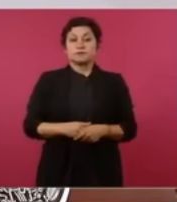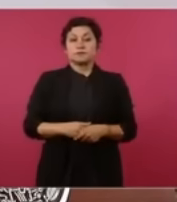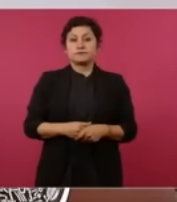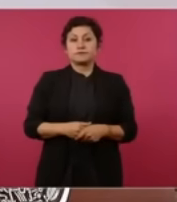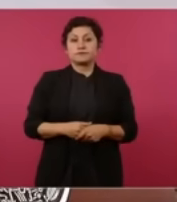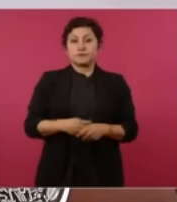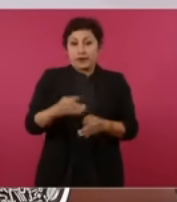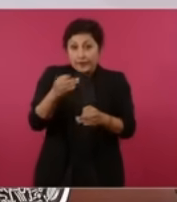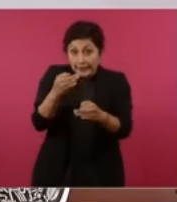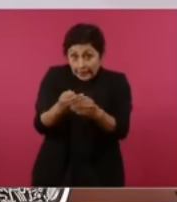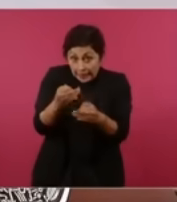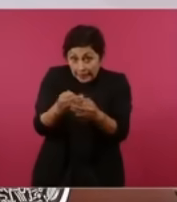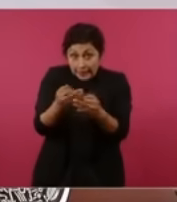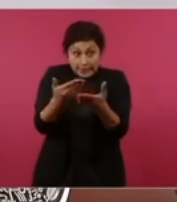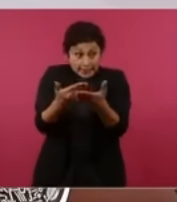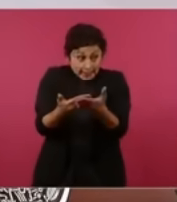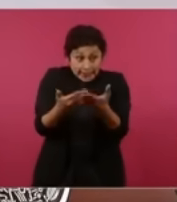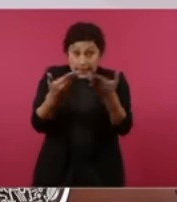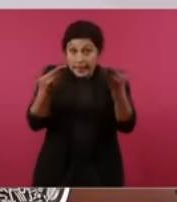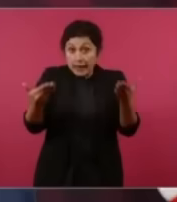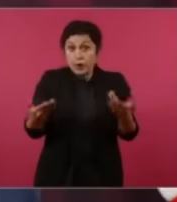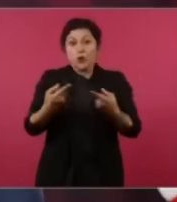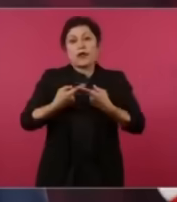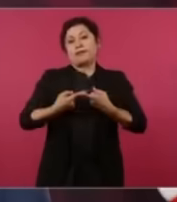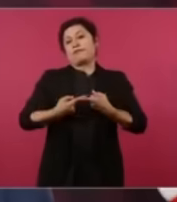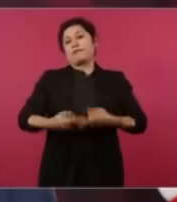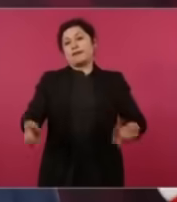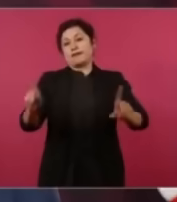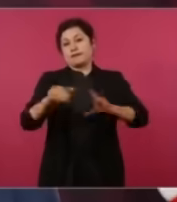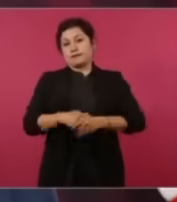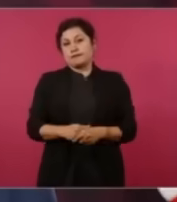ya no, ahora es como ahora.